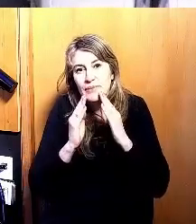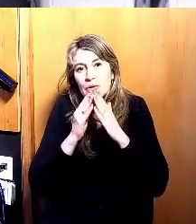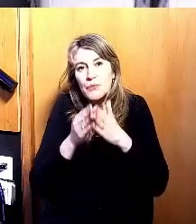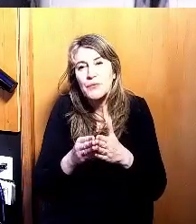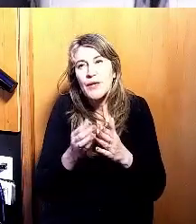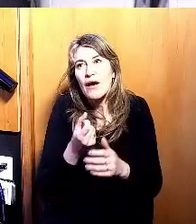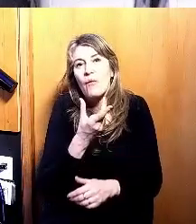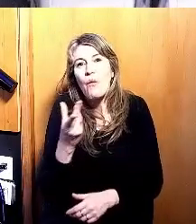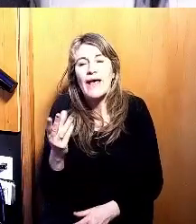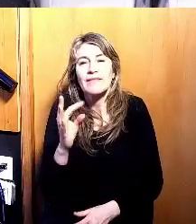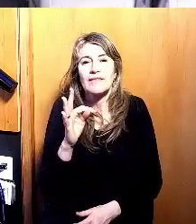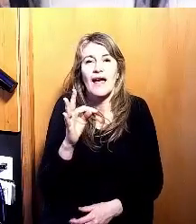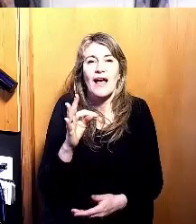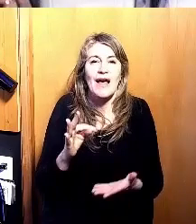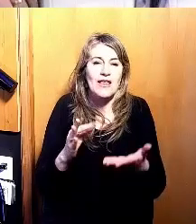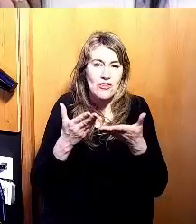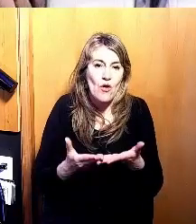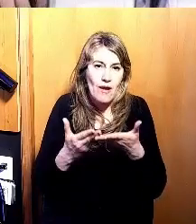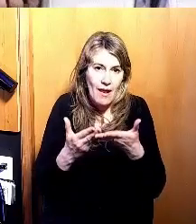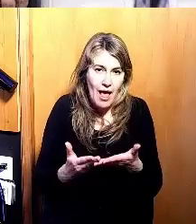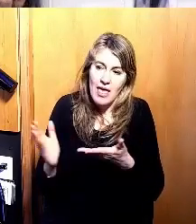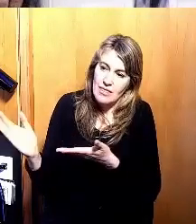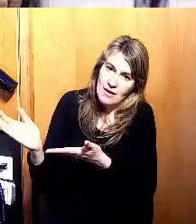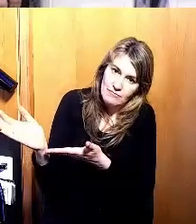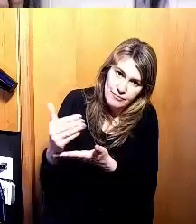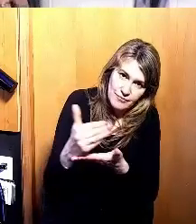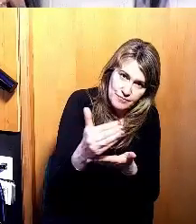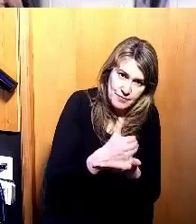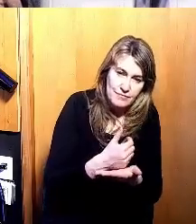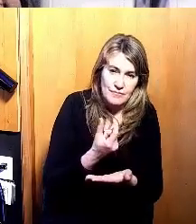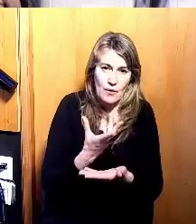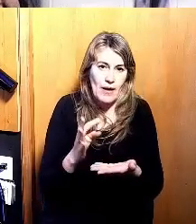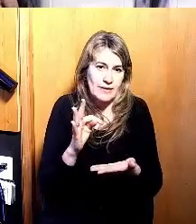toneladas recogidas en cada uno de esos clústeres que se muestran.